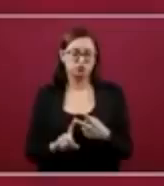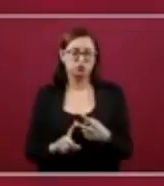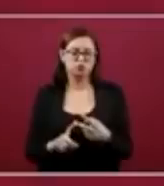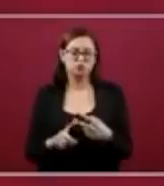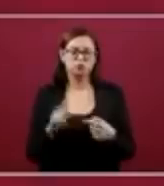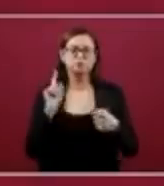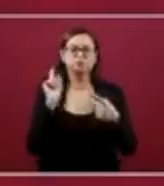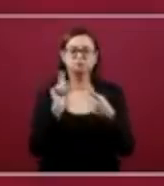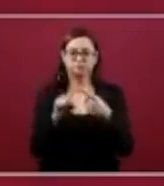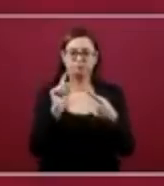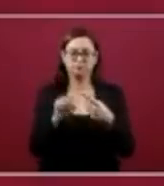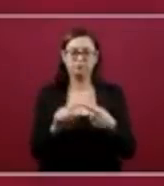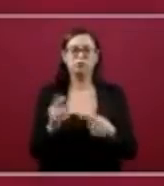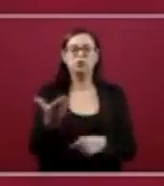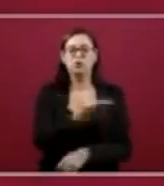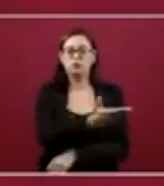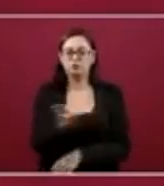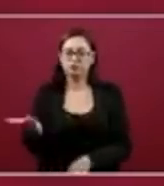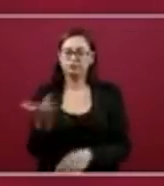ustedes por